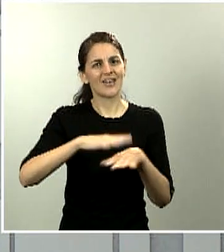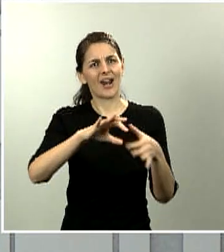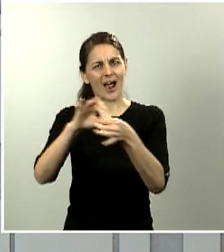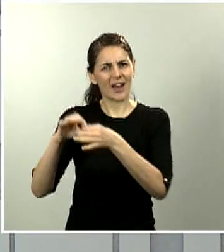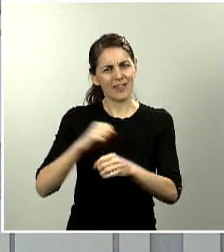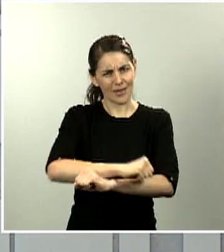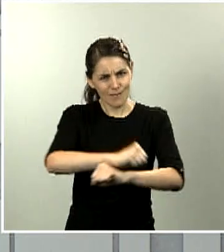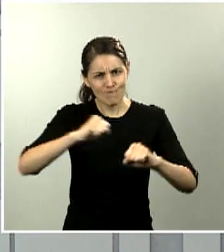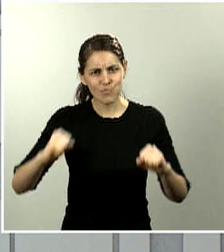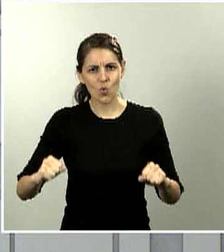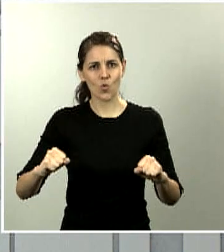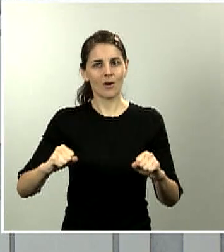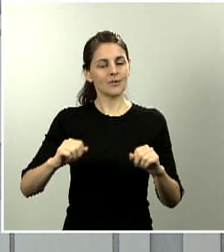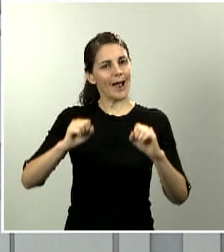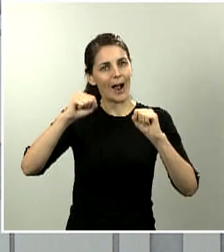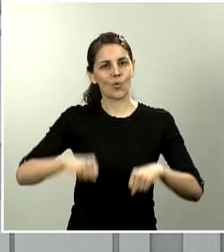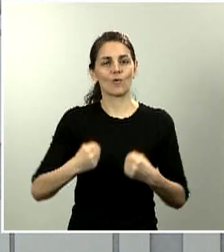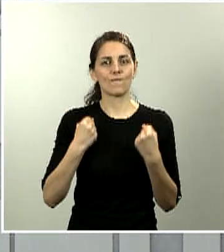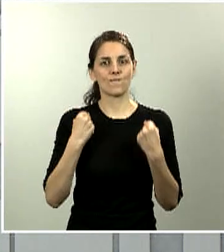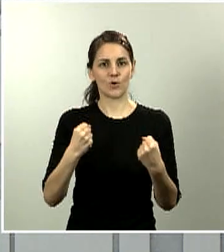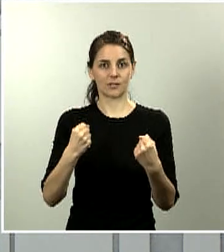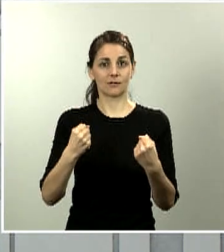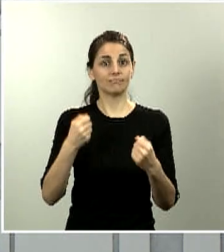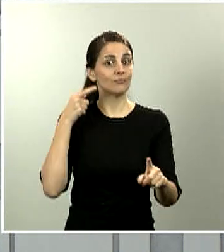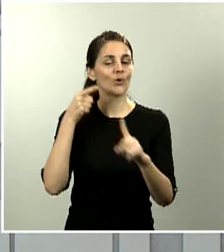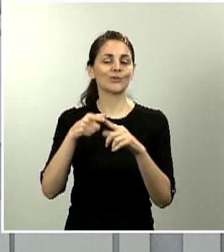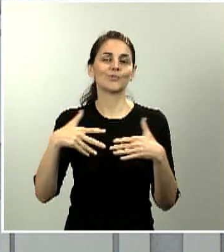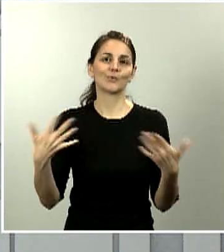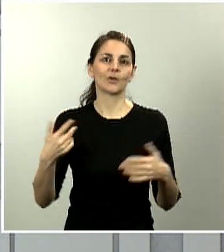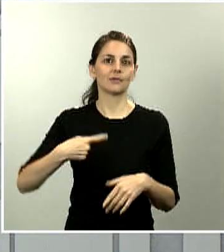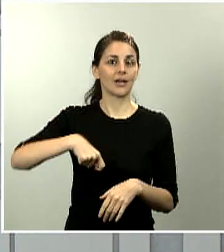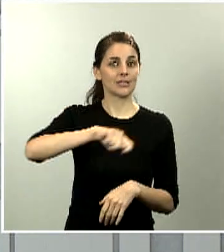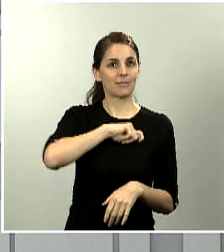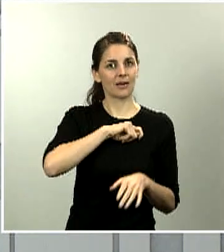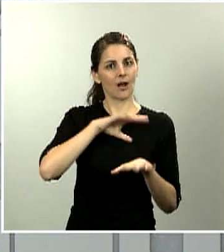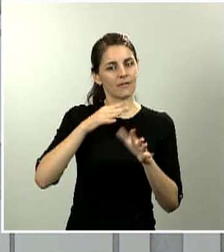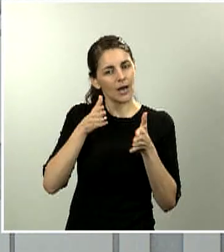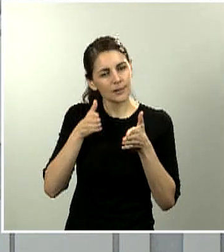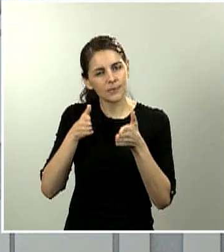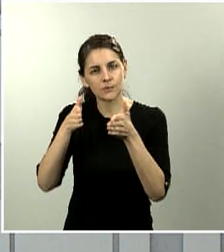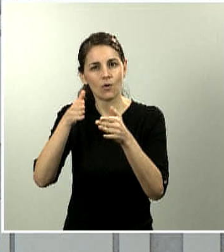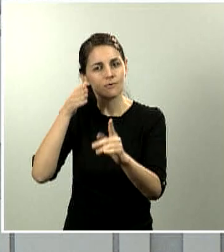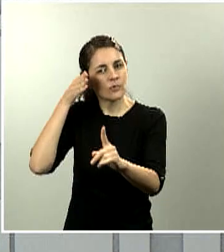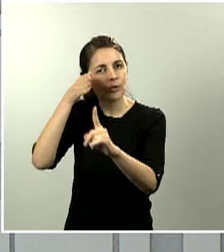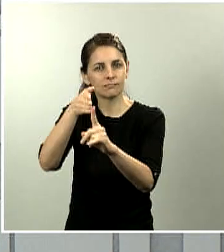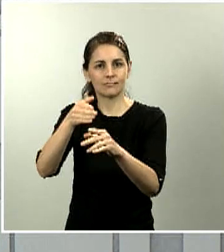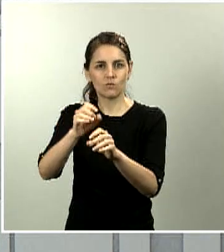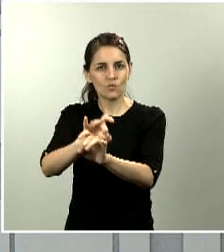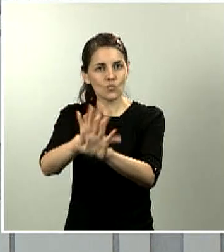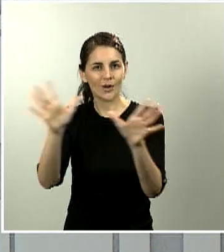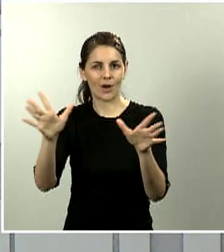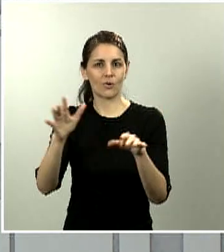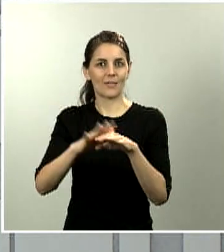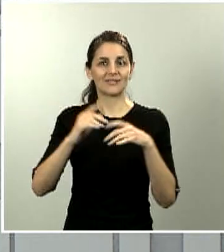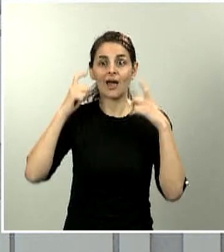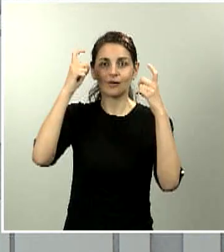acuerdo que haga que España pueda remar en la misma dirección y que, por tanto, los esfuerzos no se disipen, sino que se